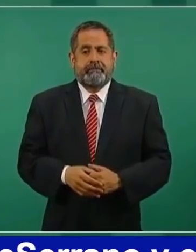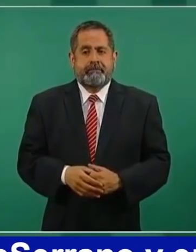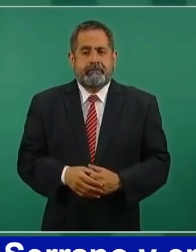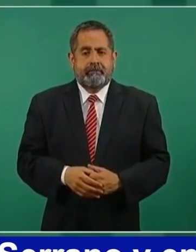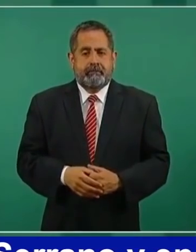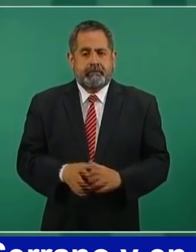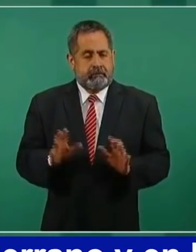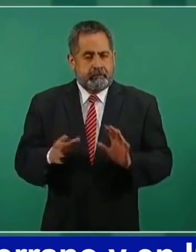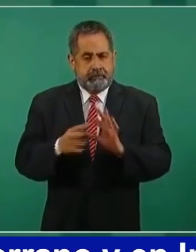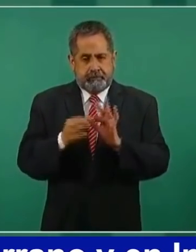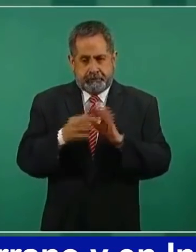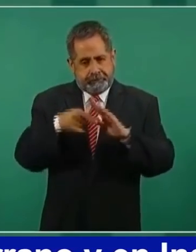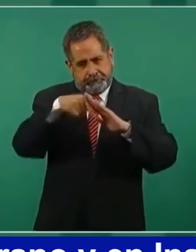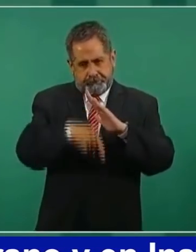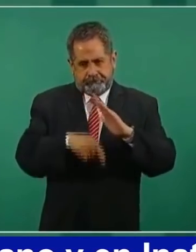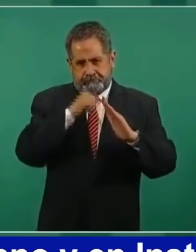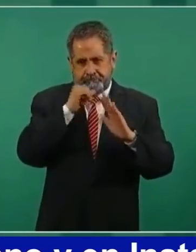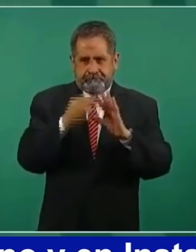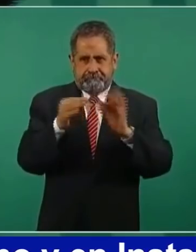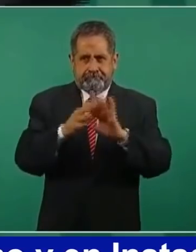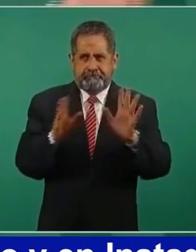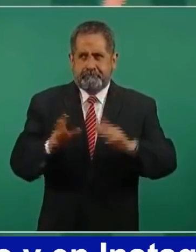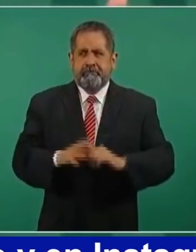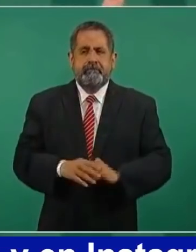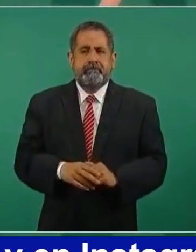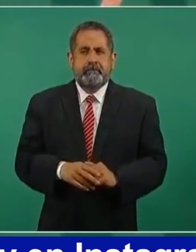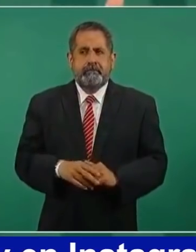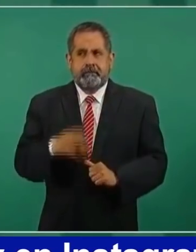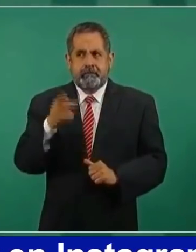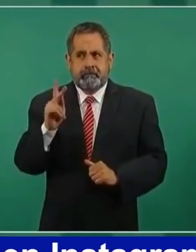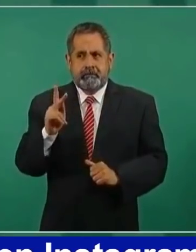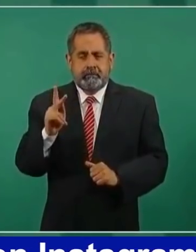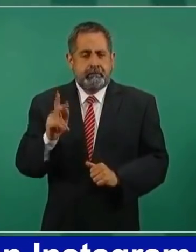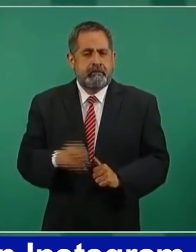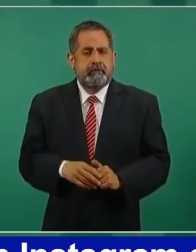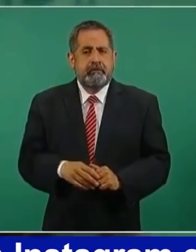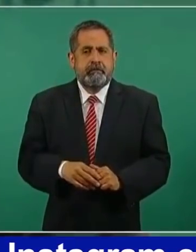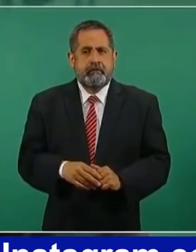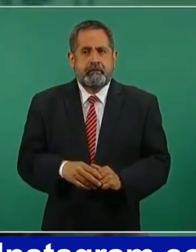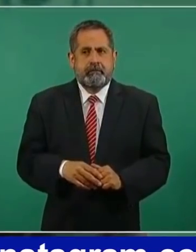No me voy a meter tanto en el asunto, pero